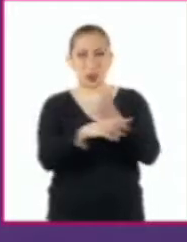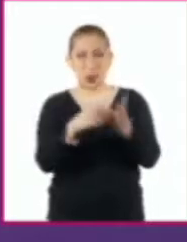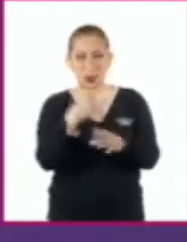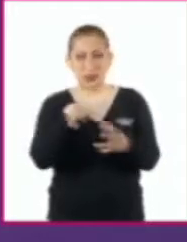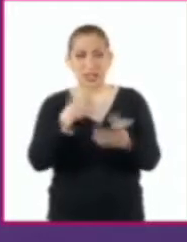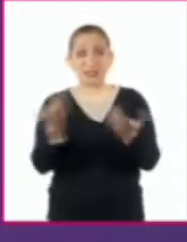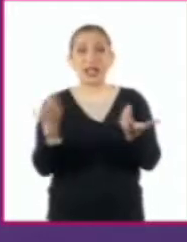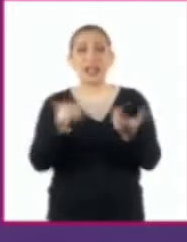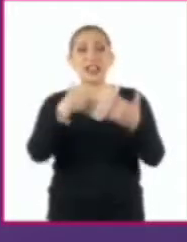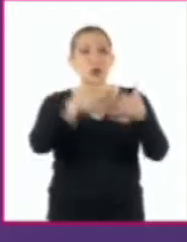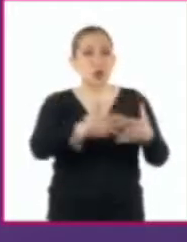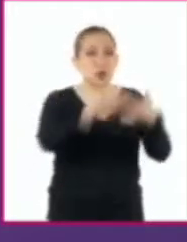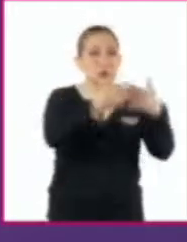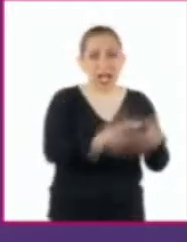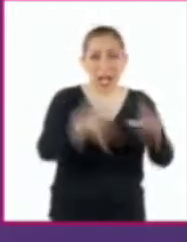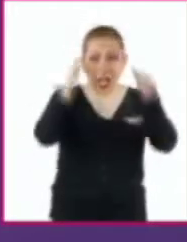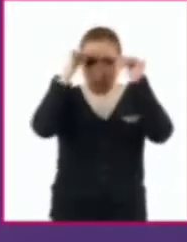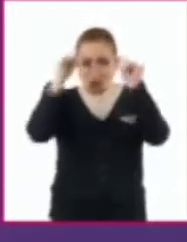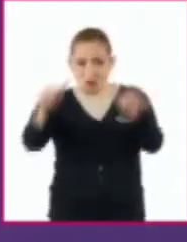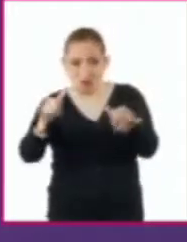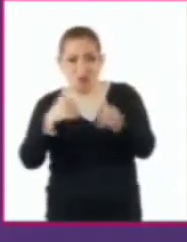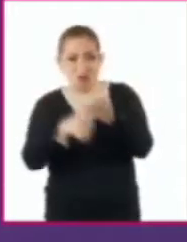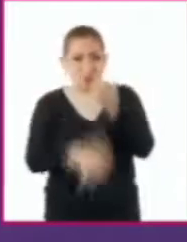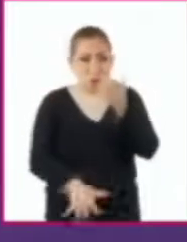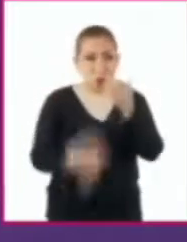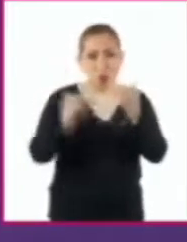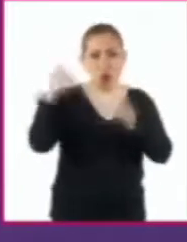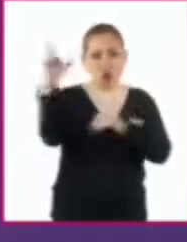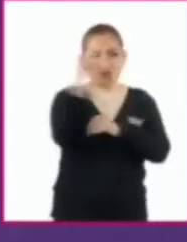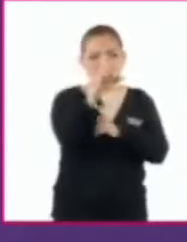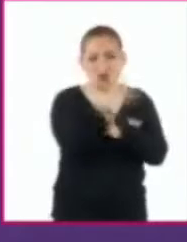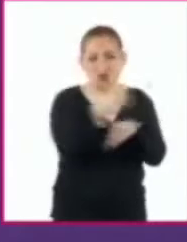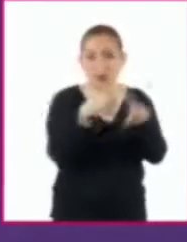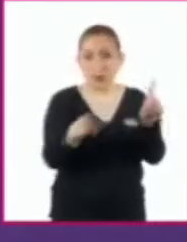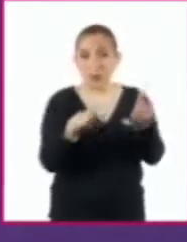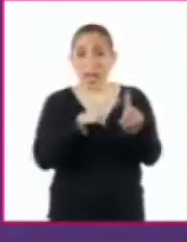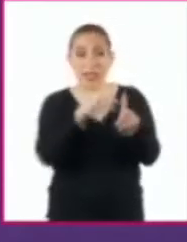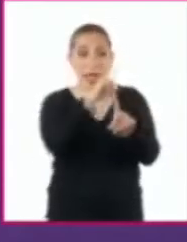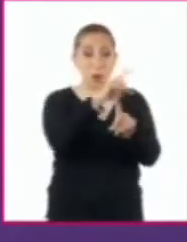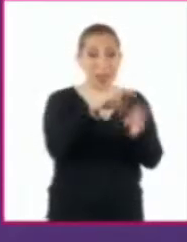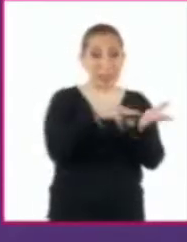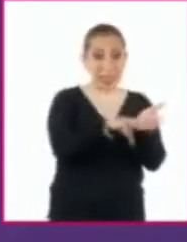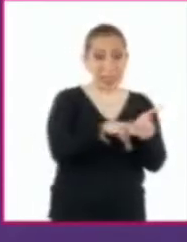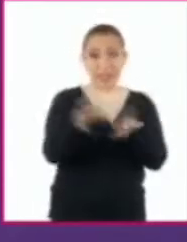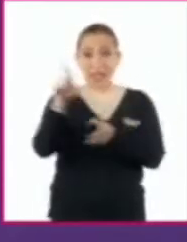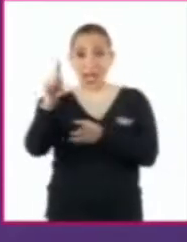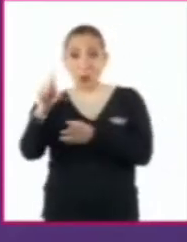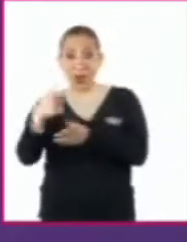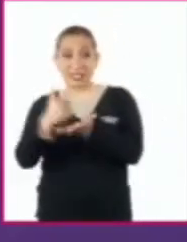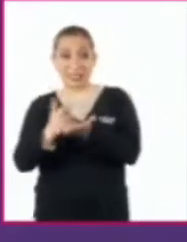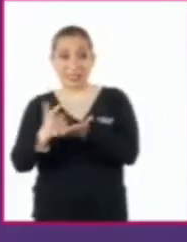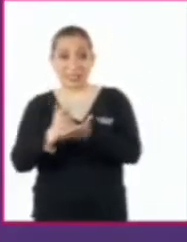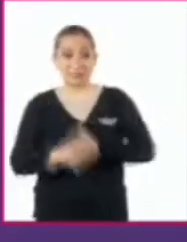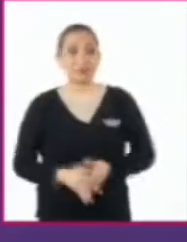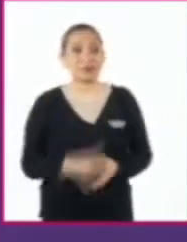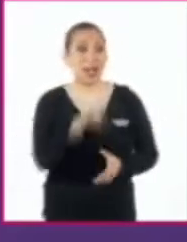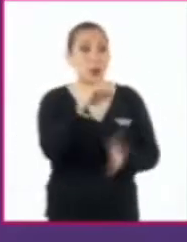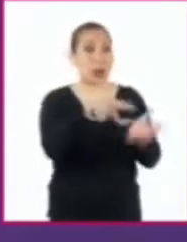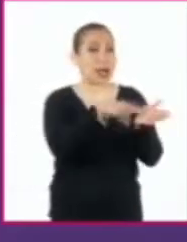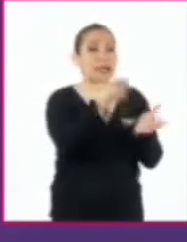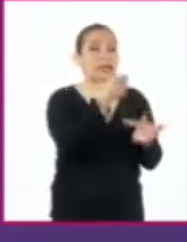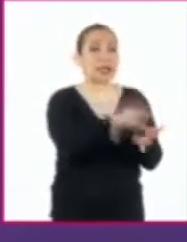residuos de la industria, del ganado, herbicidas o plaguicidas. Se dividen en aguas negras y aguas grises. Las